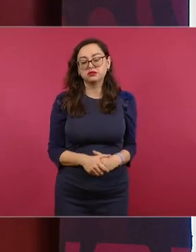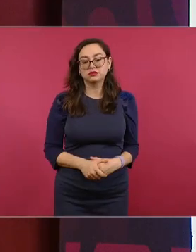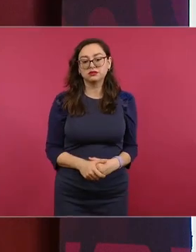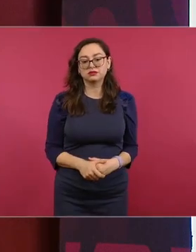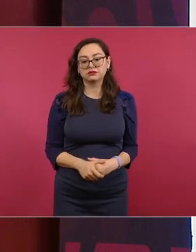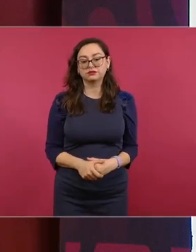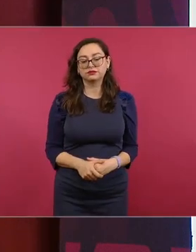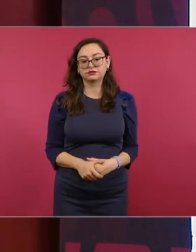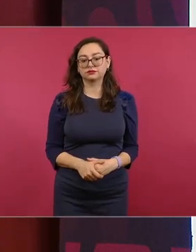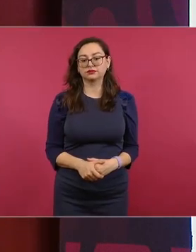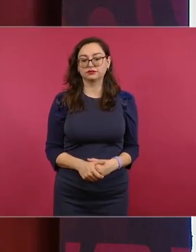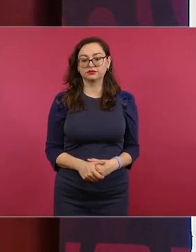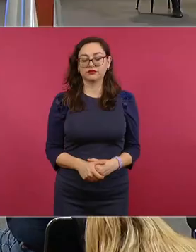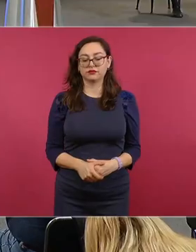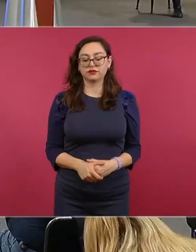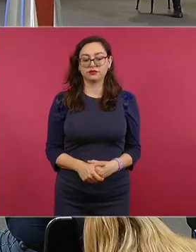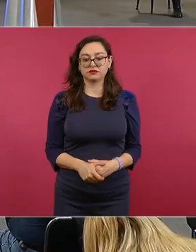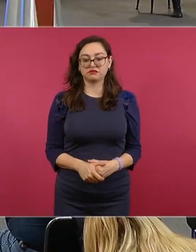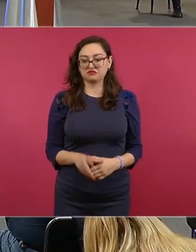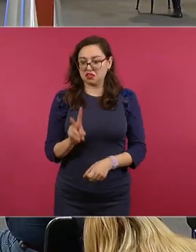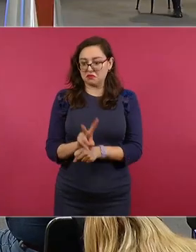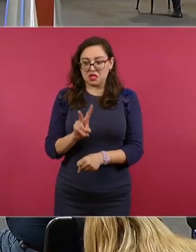y entran de contrabando.